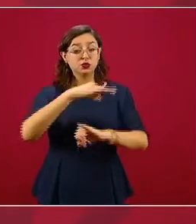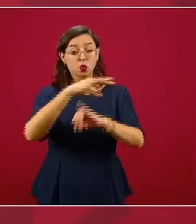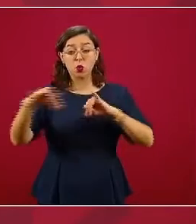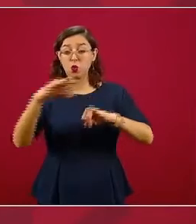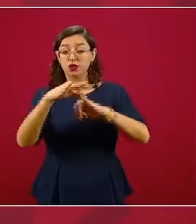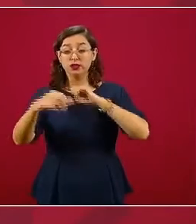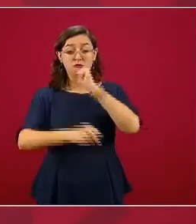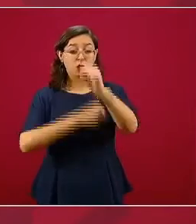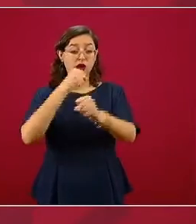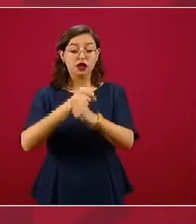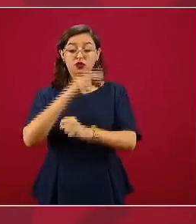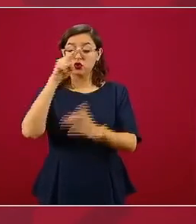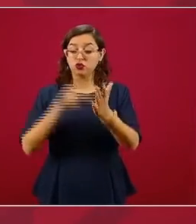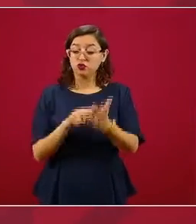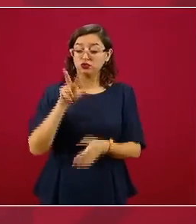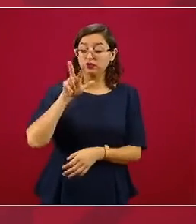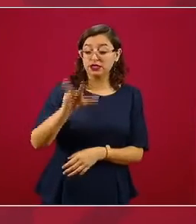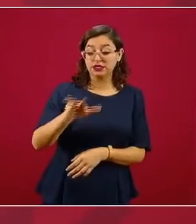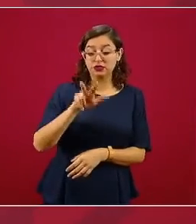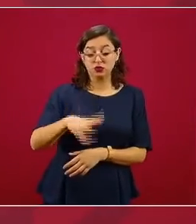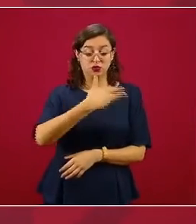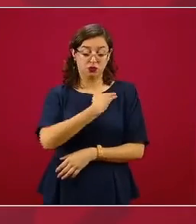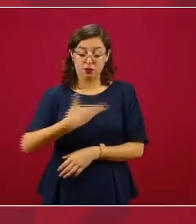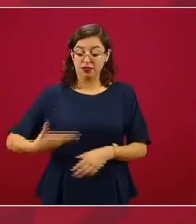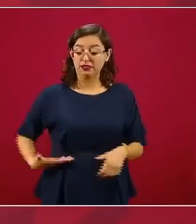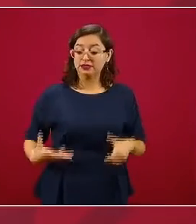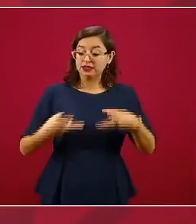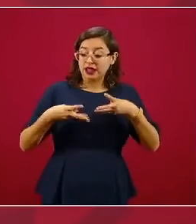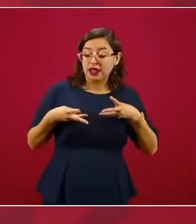un presupuesto para la presidencia.